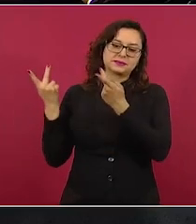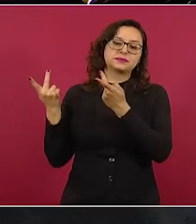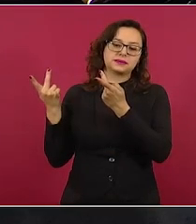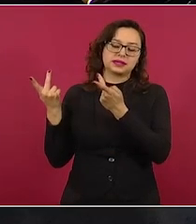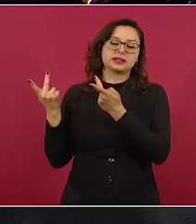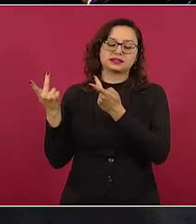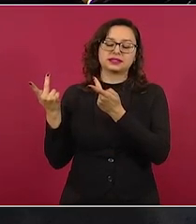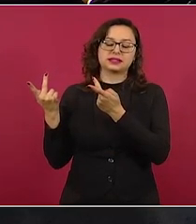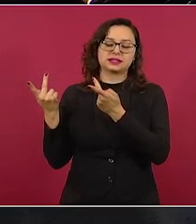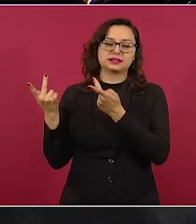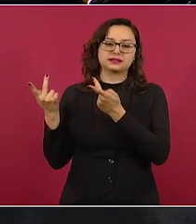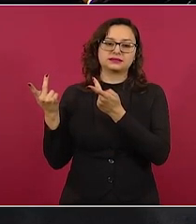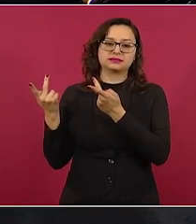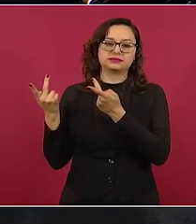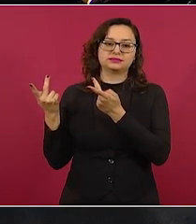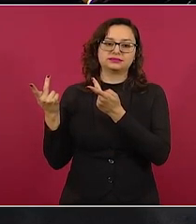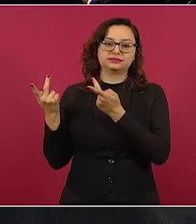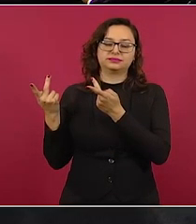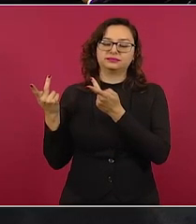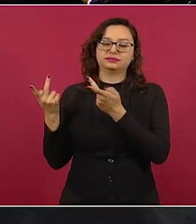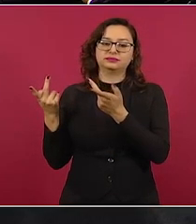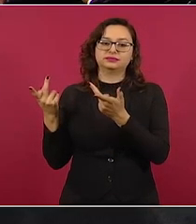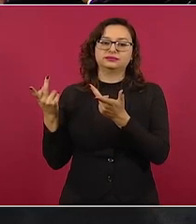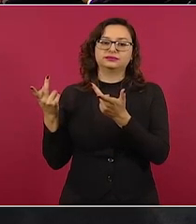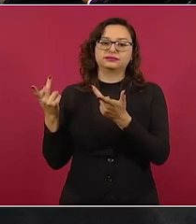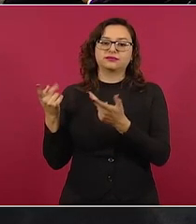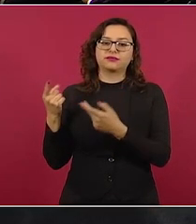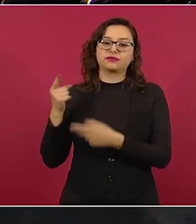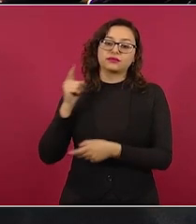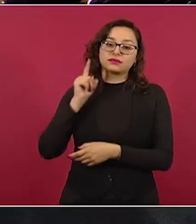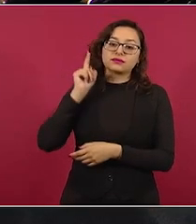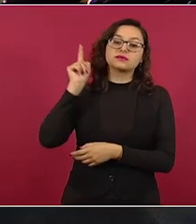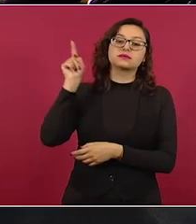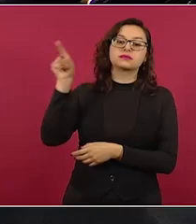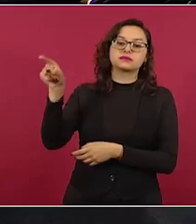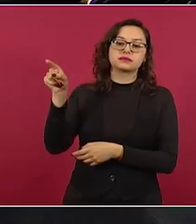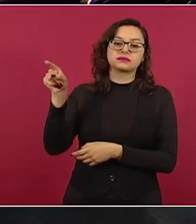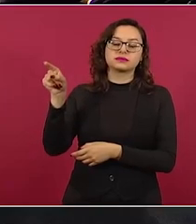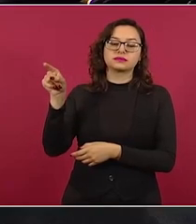se la vendieron la empresa a